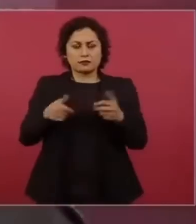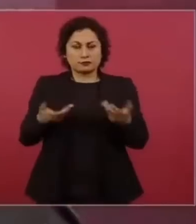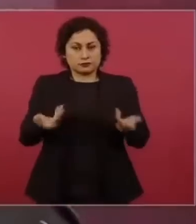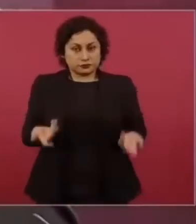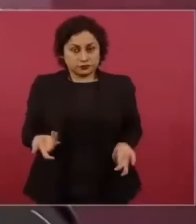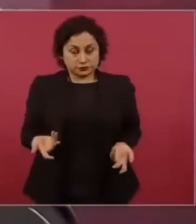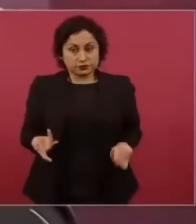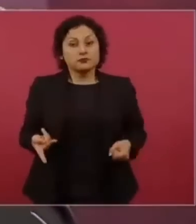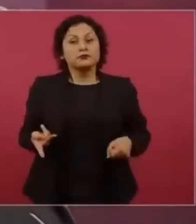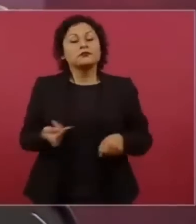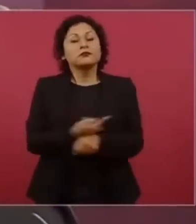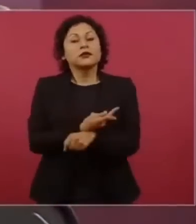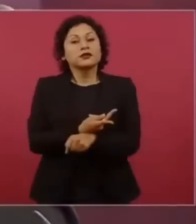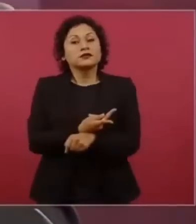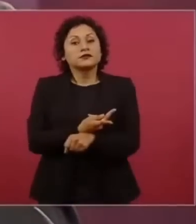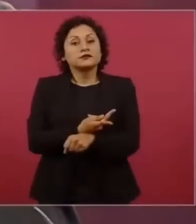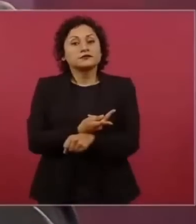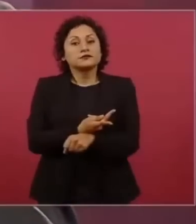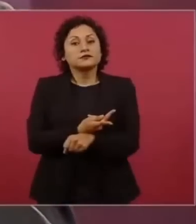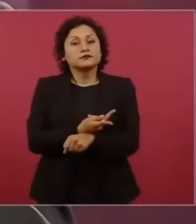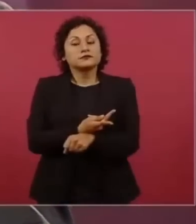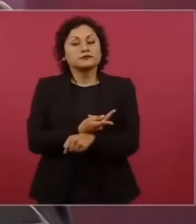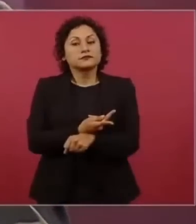Nada más